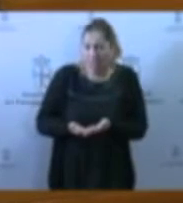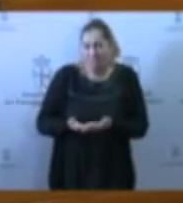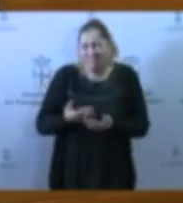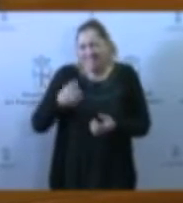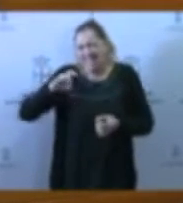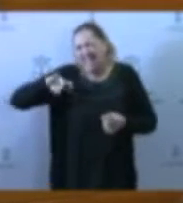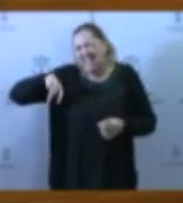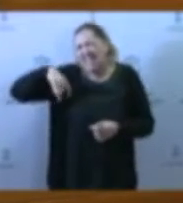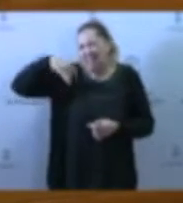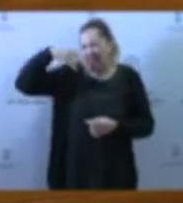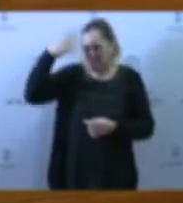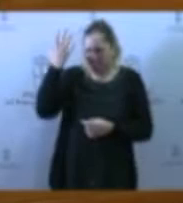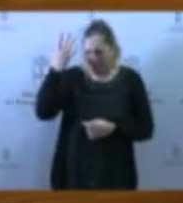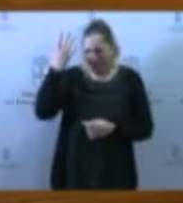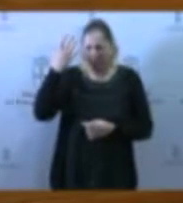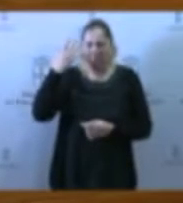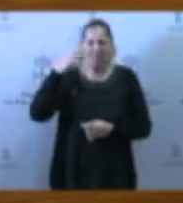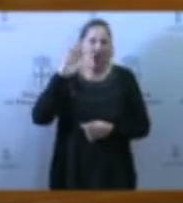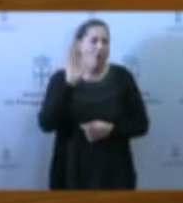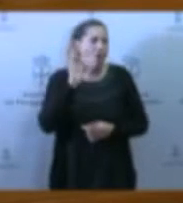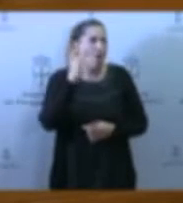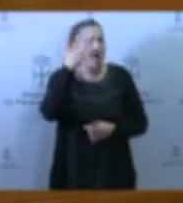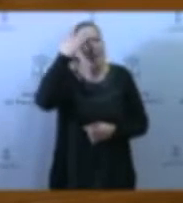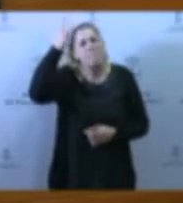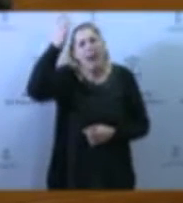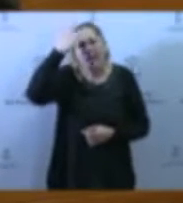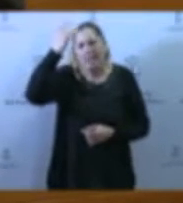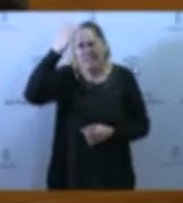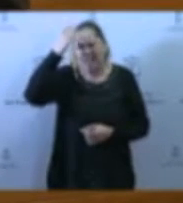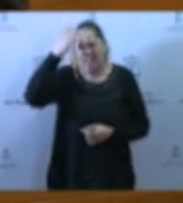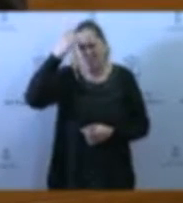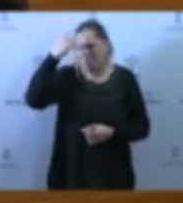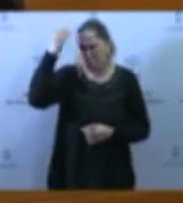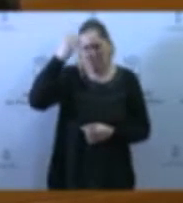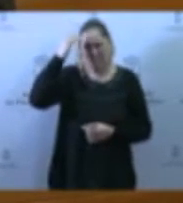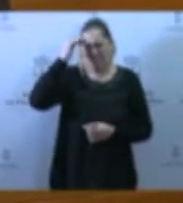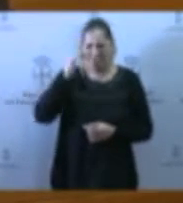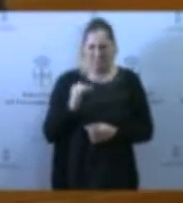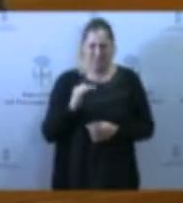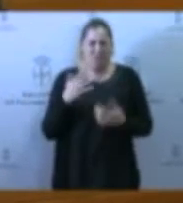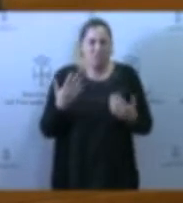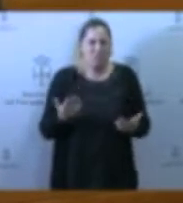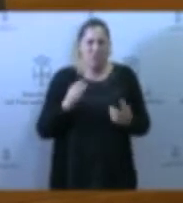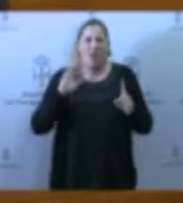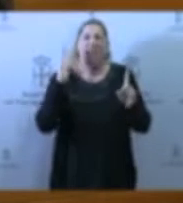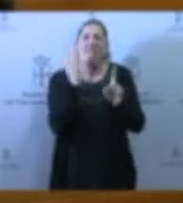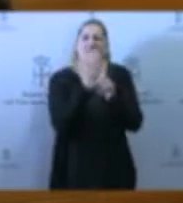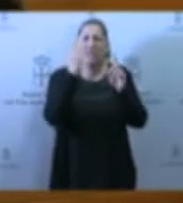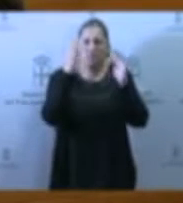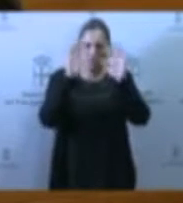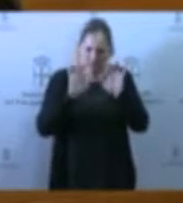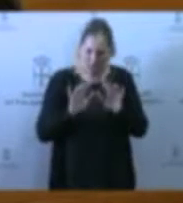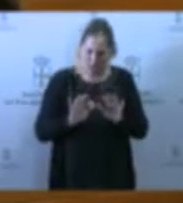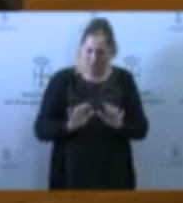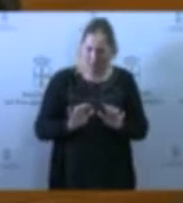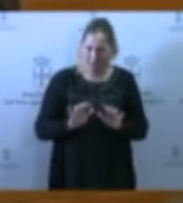creatividad o imaginación que al señor León, pero en esta conexión que ha hecho de los efectos de la nevada con las puertas giratorias,